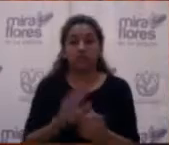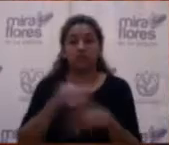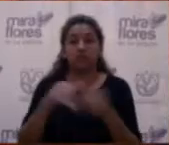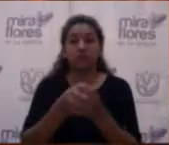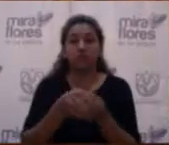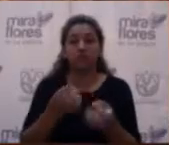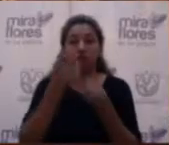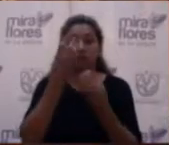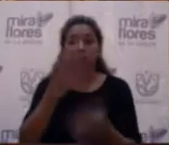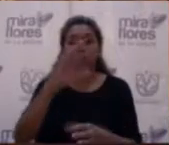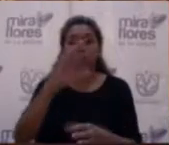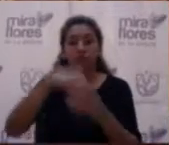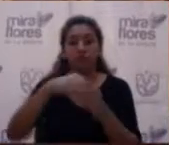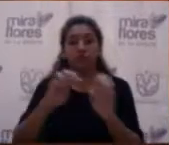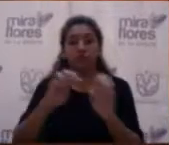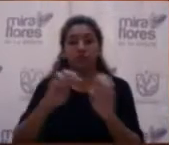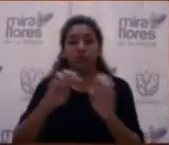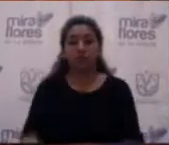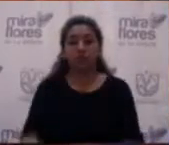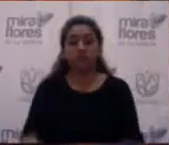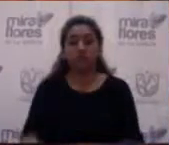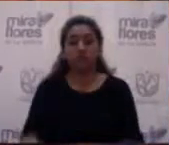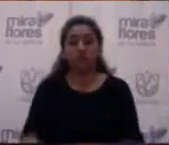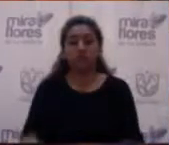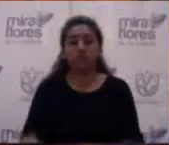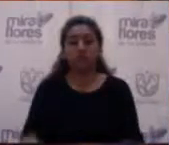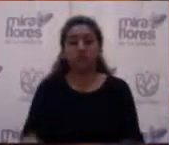informe en mesa. No tenemos